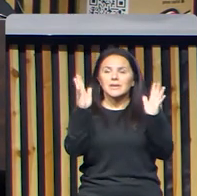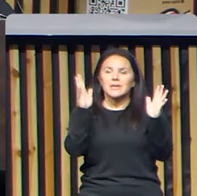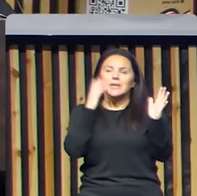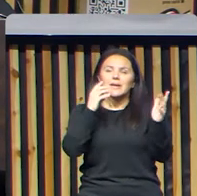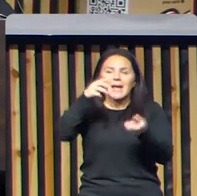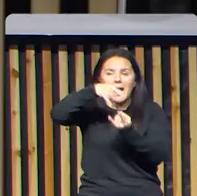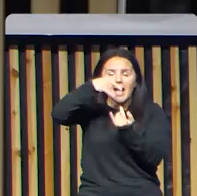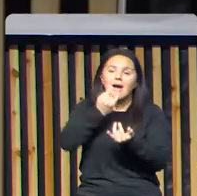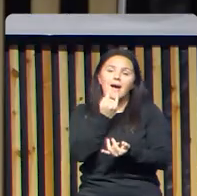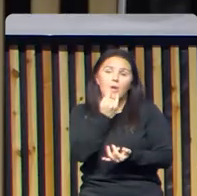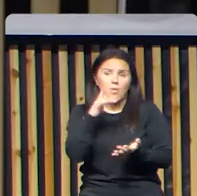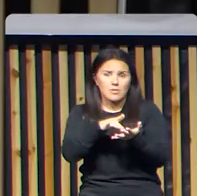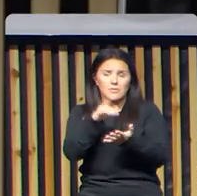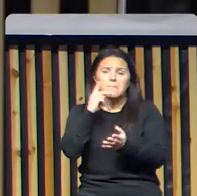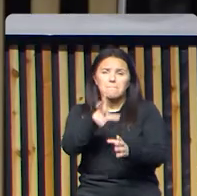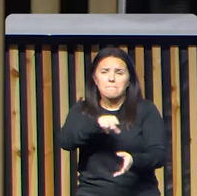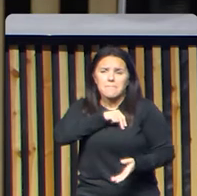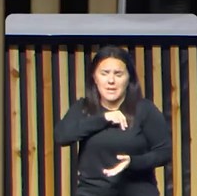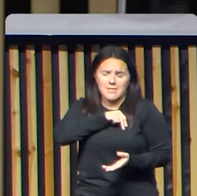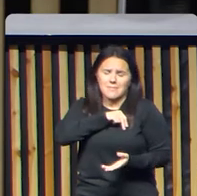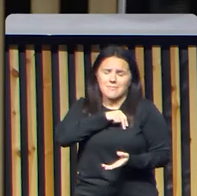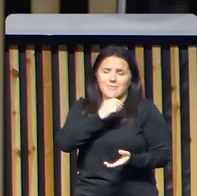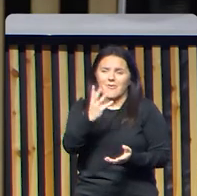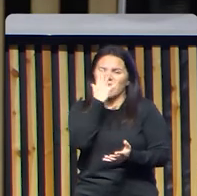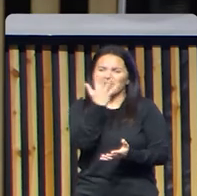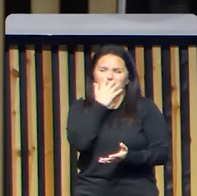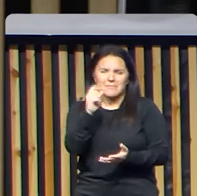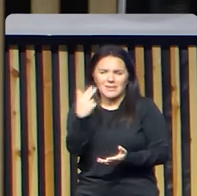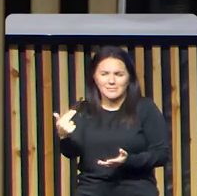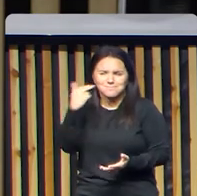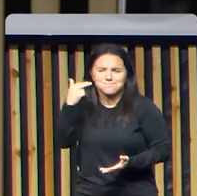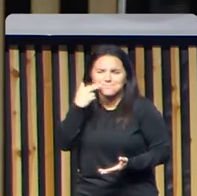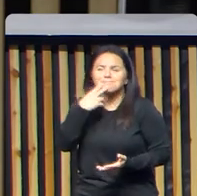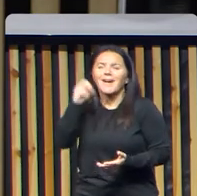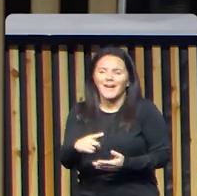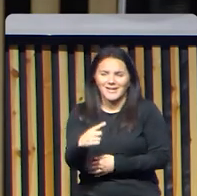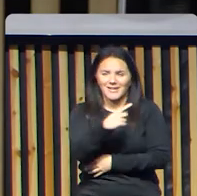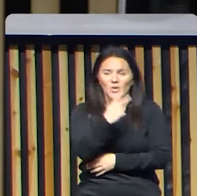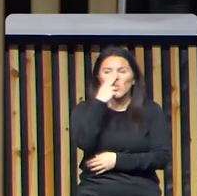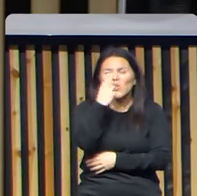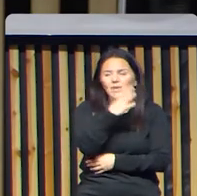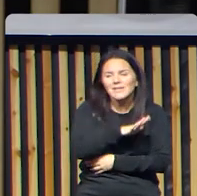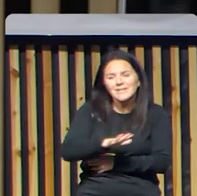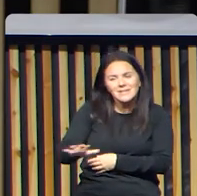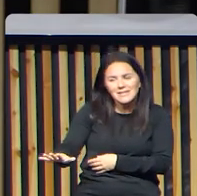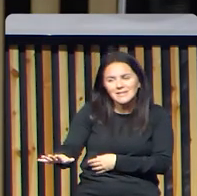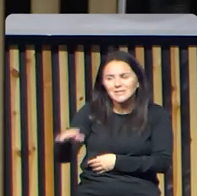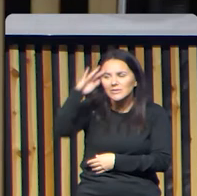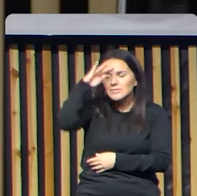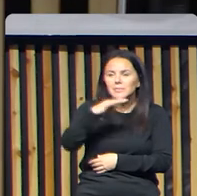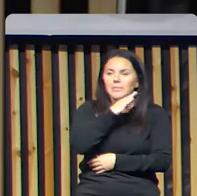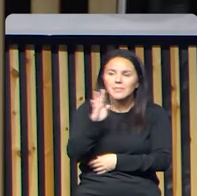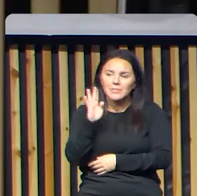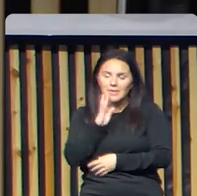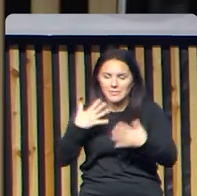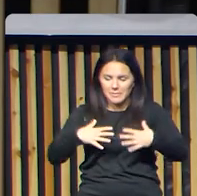este meme el premio al disfraz más terrorífico es para un niño al que sus papás